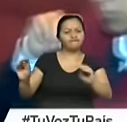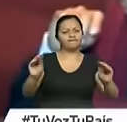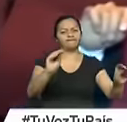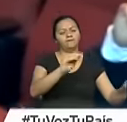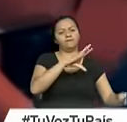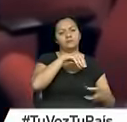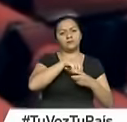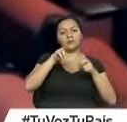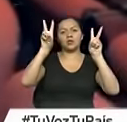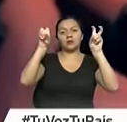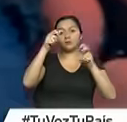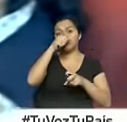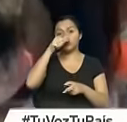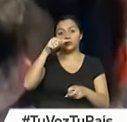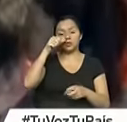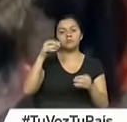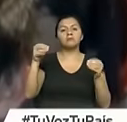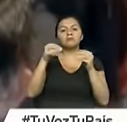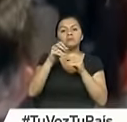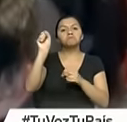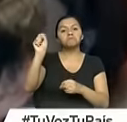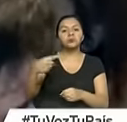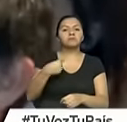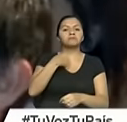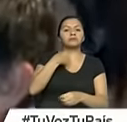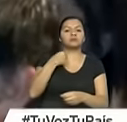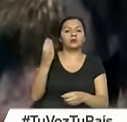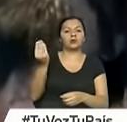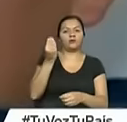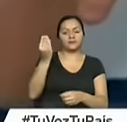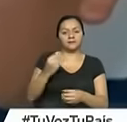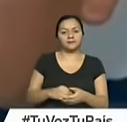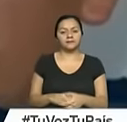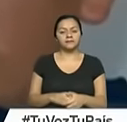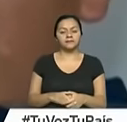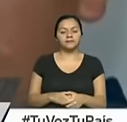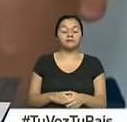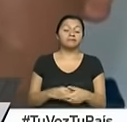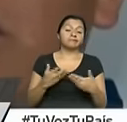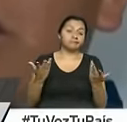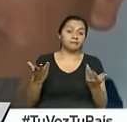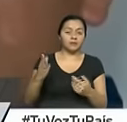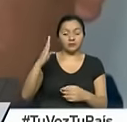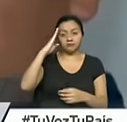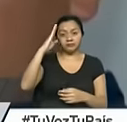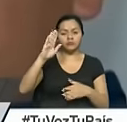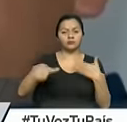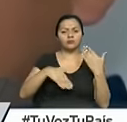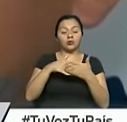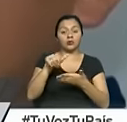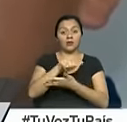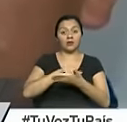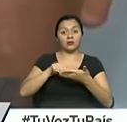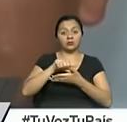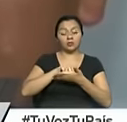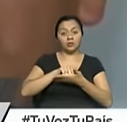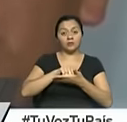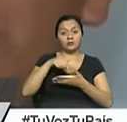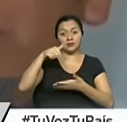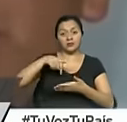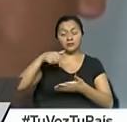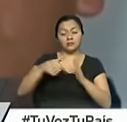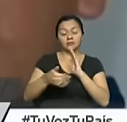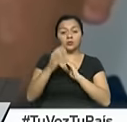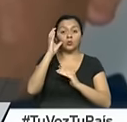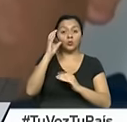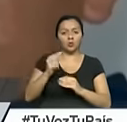los estudiantes, quienes están más expuestos a estos peligros. La Unidad Antinarcóticos de la SUAY ha venido desarrollando